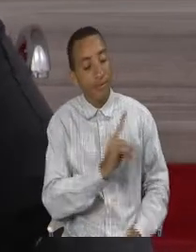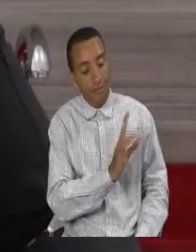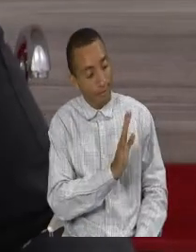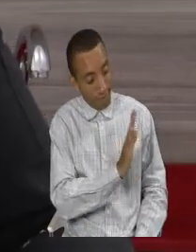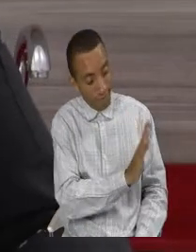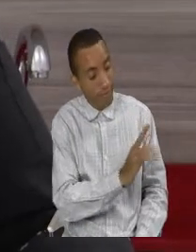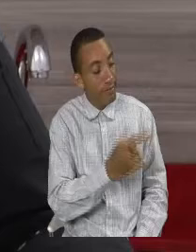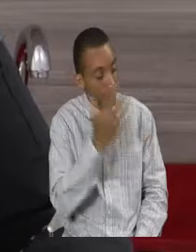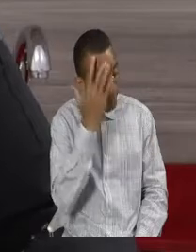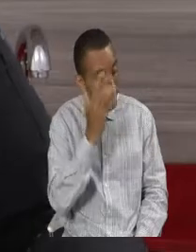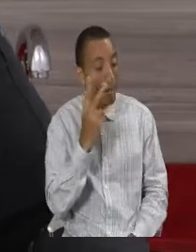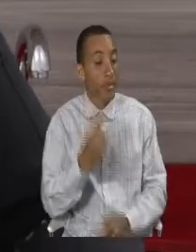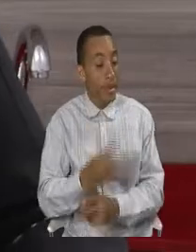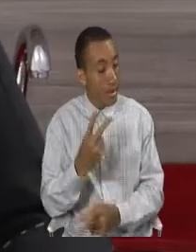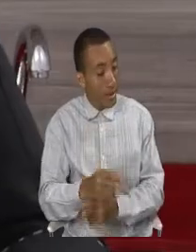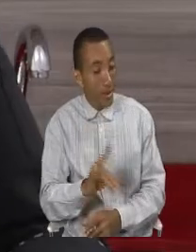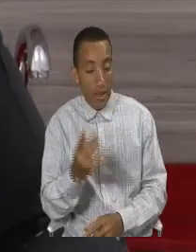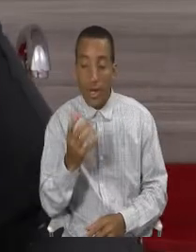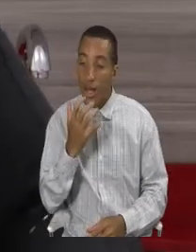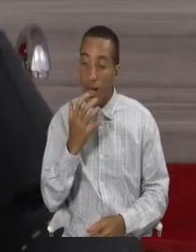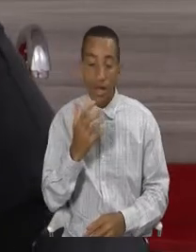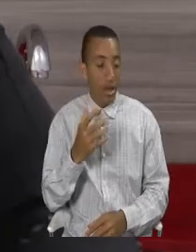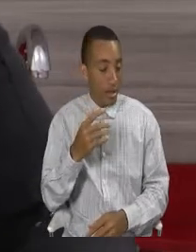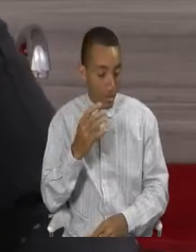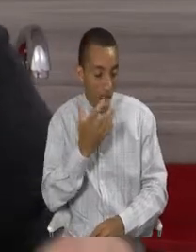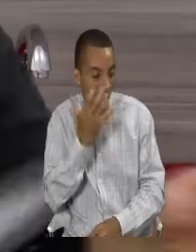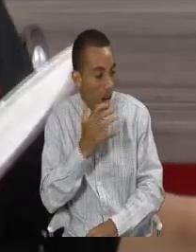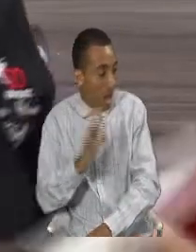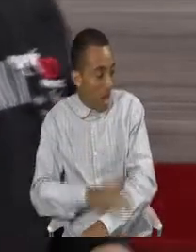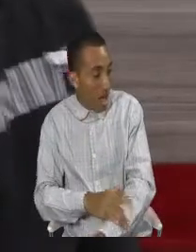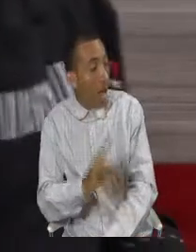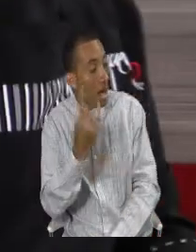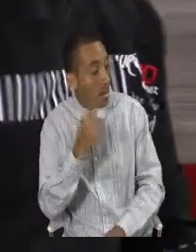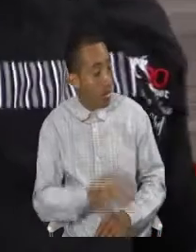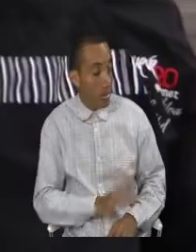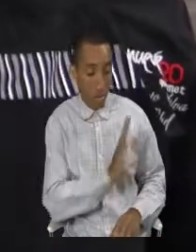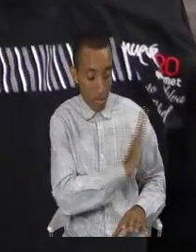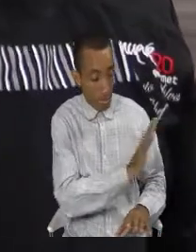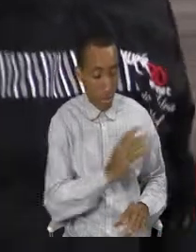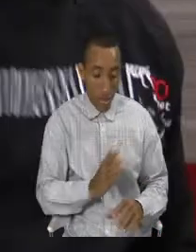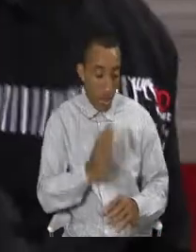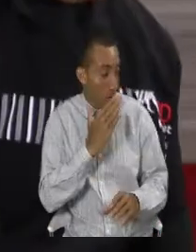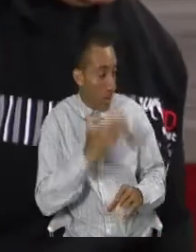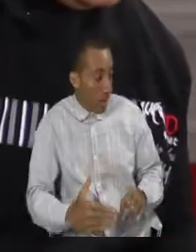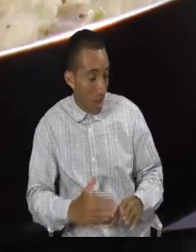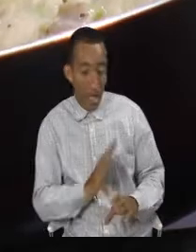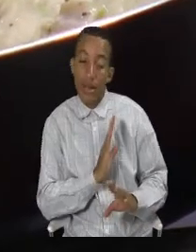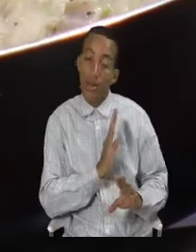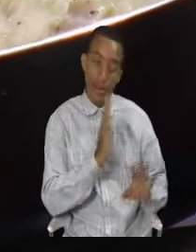peligro de quemarse, de cortarse, hasta que llegó el momento.